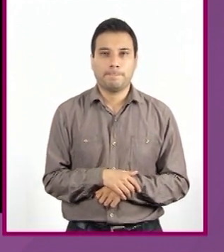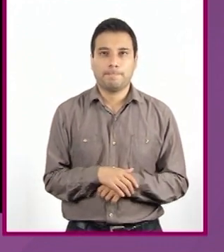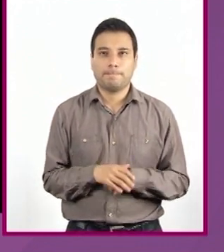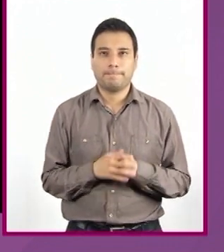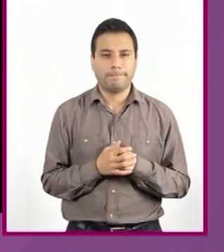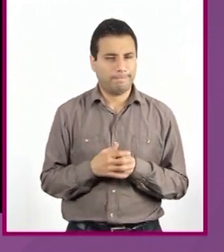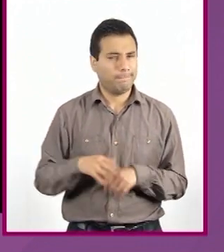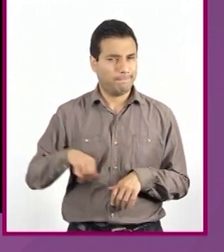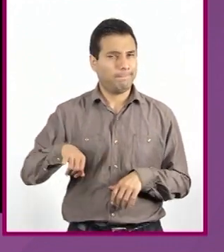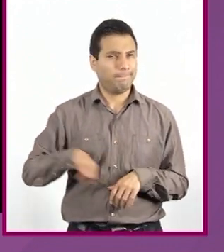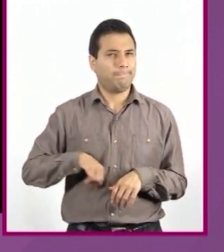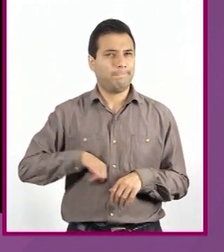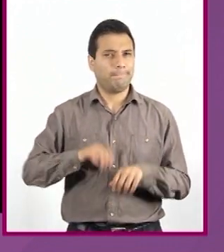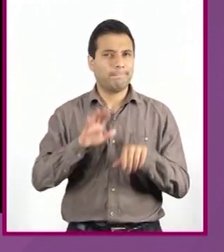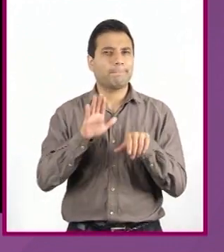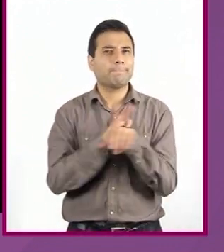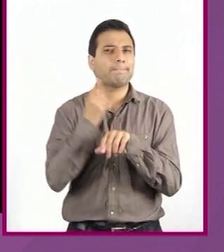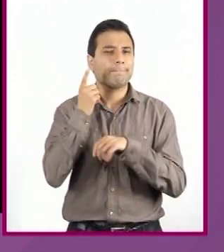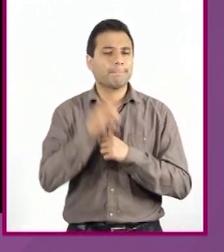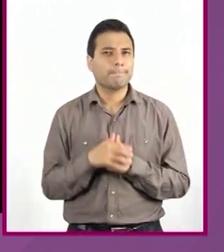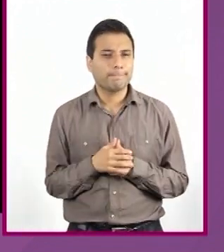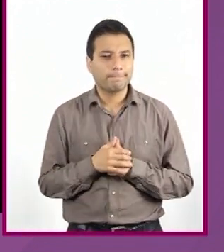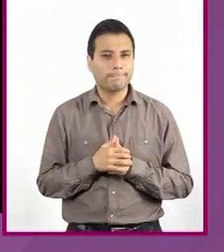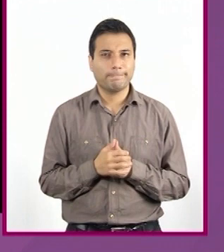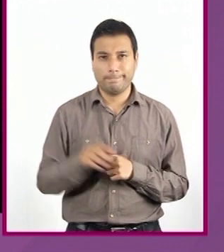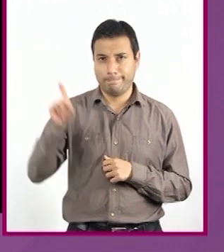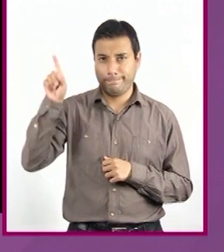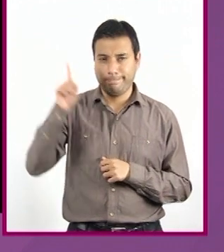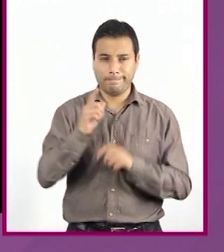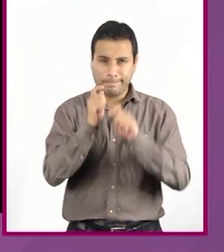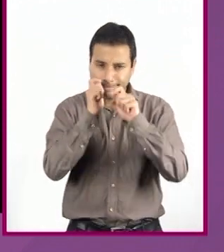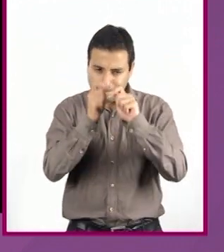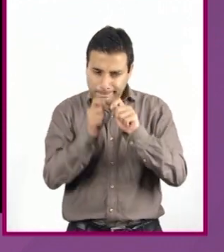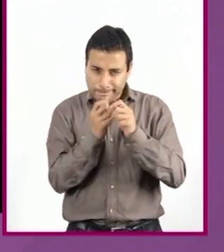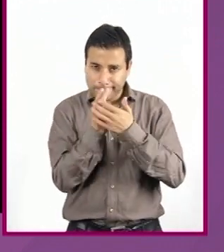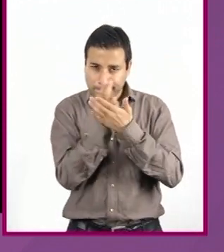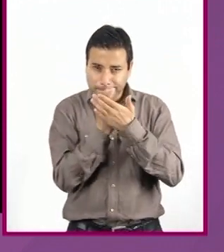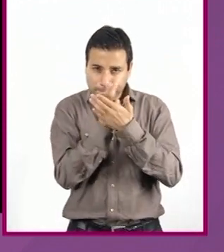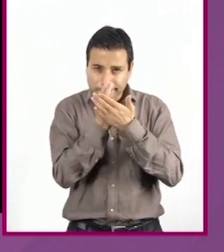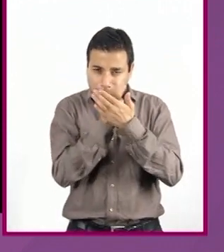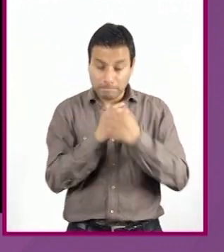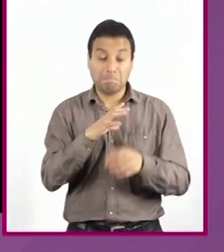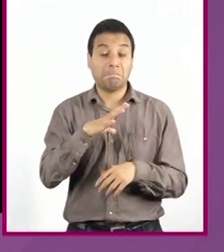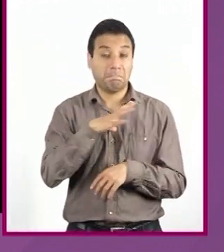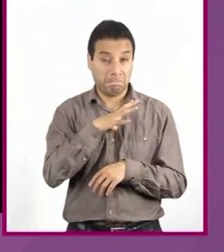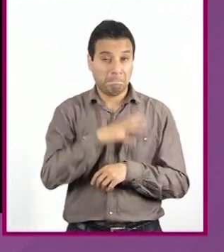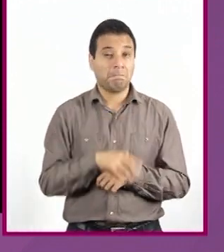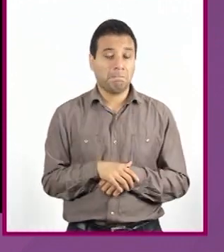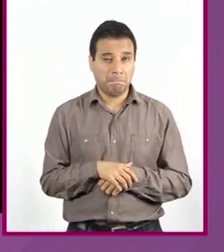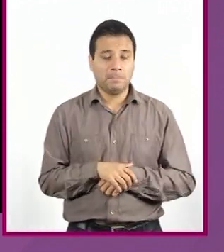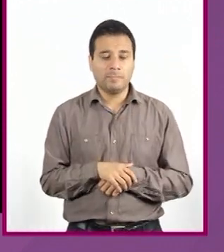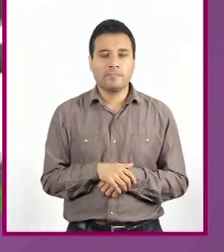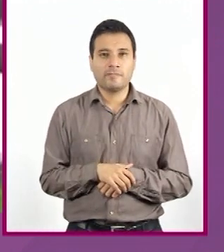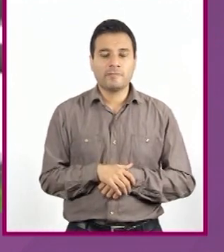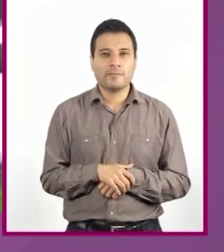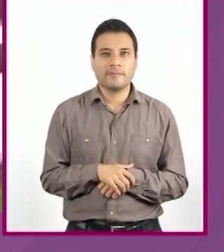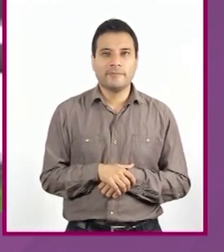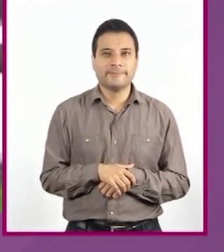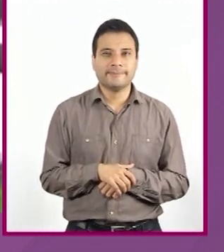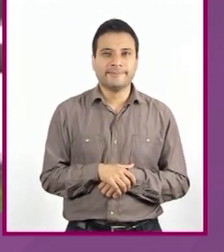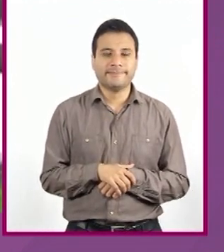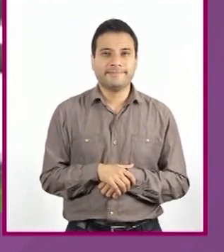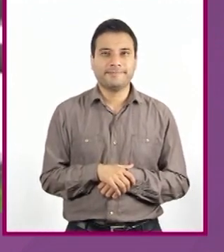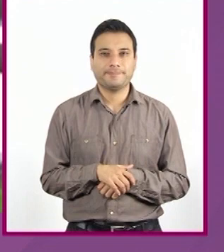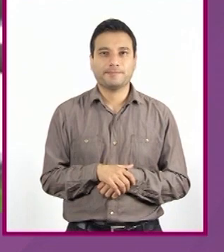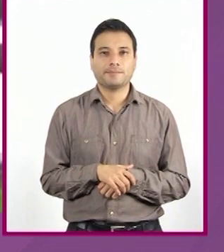Lo interesante de esta pieza es de que está labrada, tiene unos bajos relieves en la parte de la, superficie, en